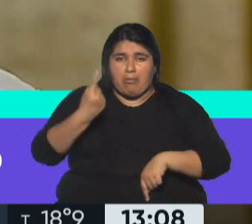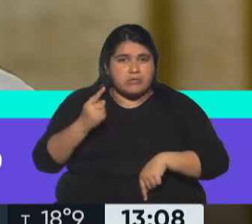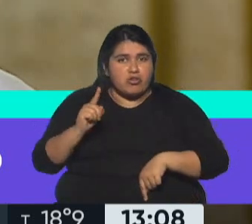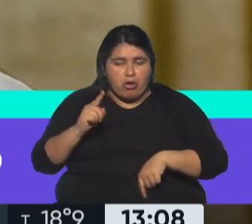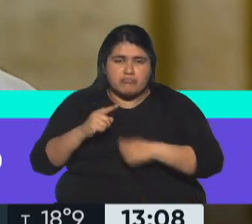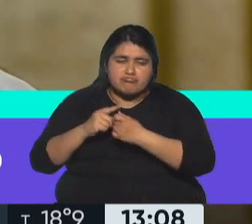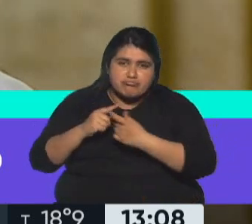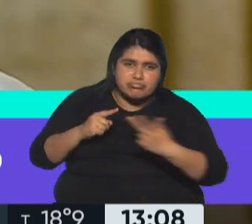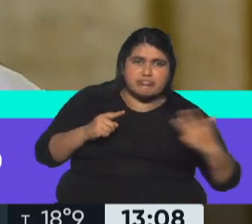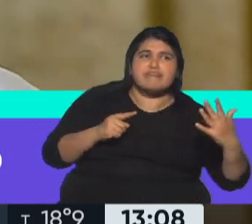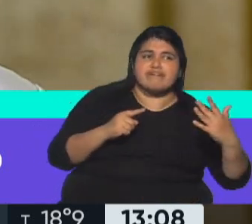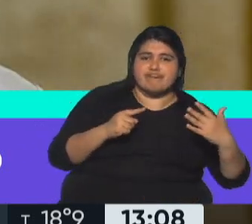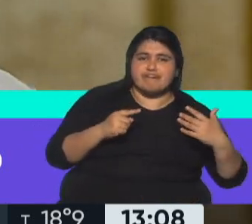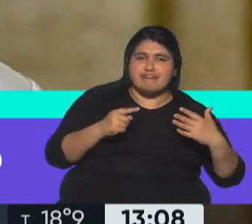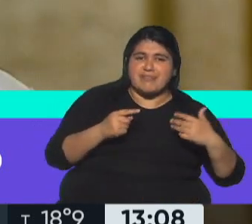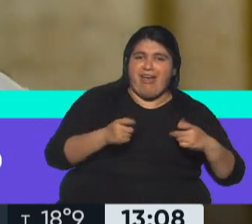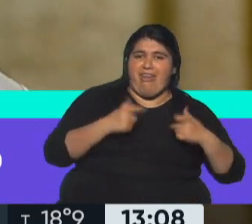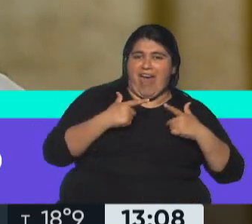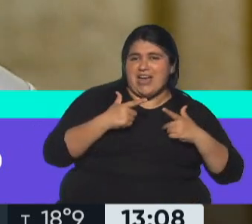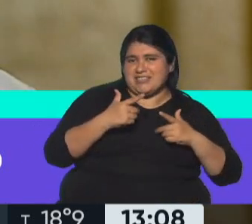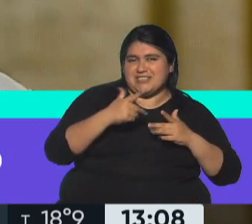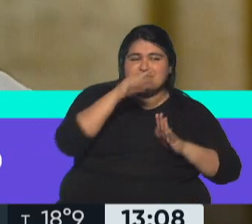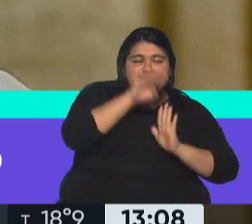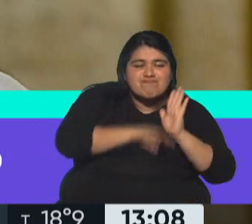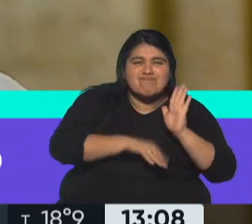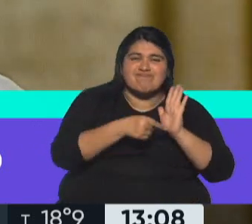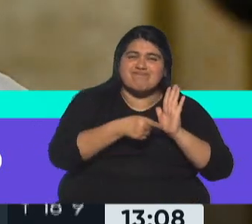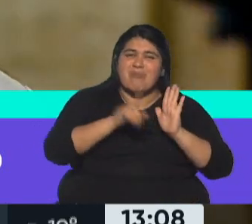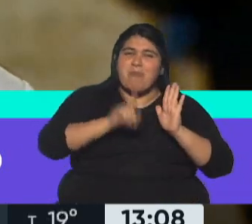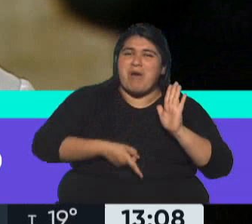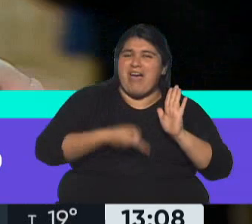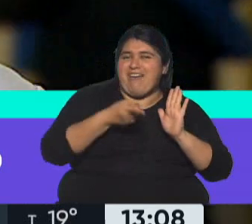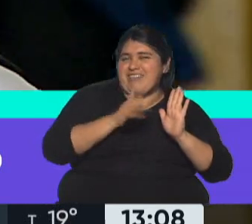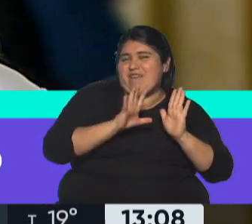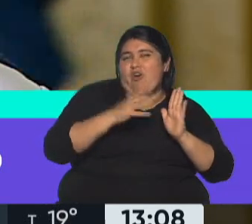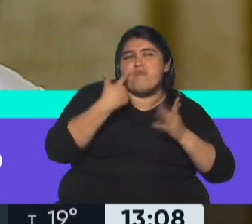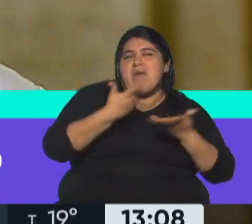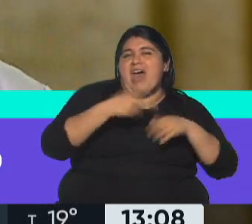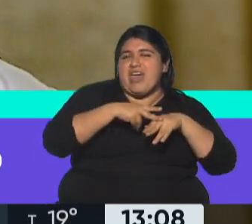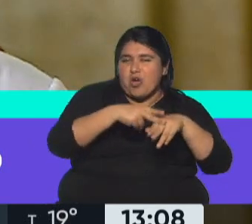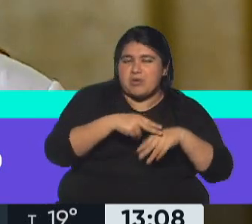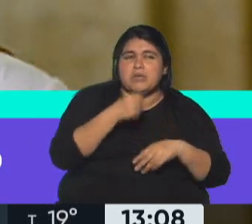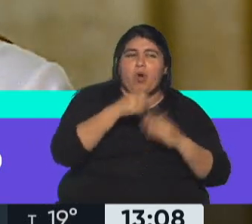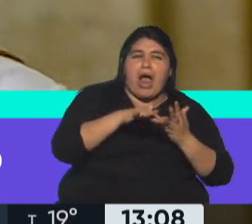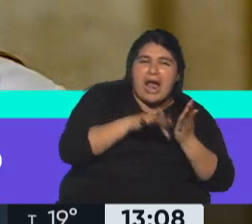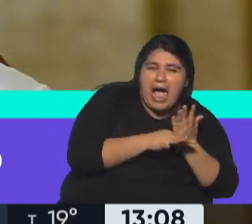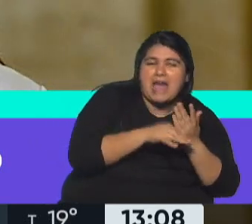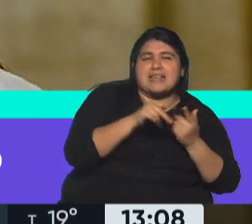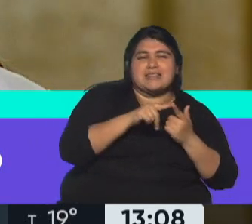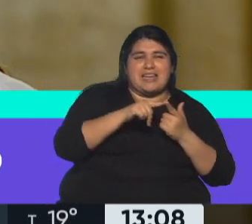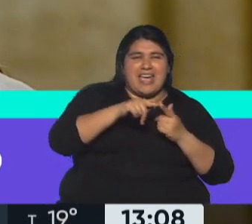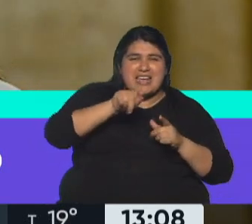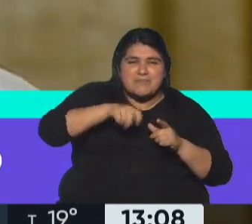respetar todos los grupos de alimentos que se encuentran en nuestras guías alimentarias para la población argentina por ejemplo el grupo de las carnes el grupo de los cereales